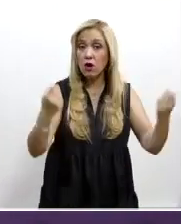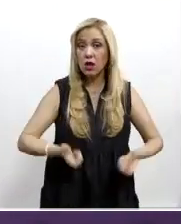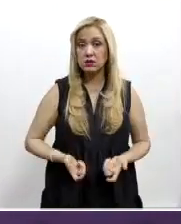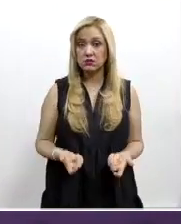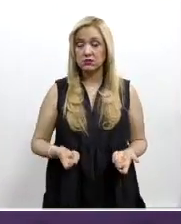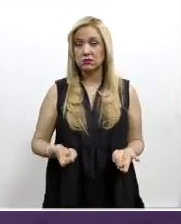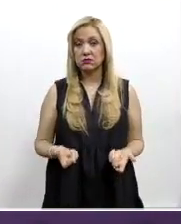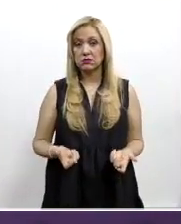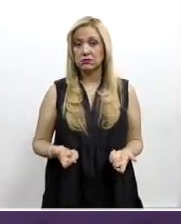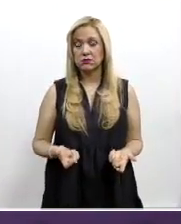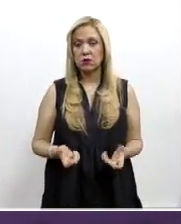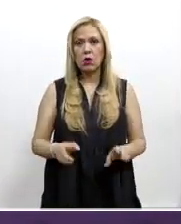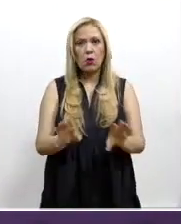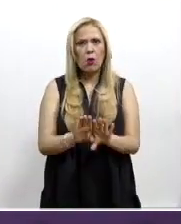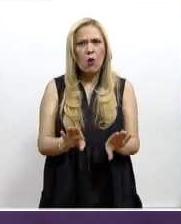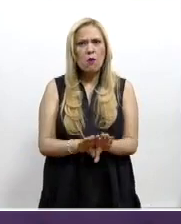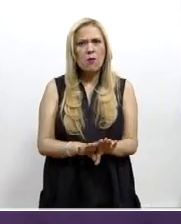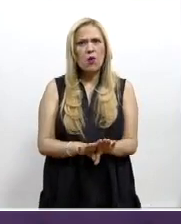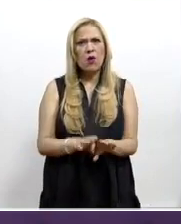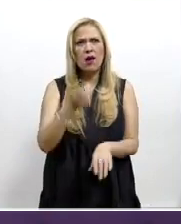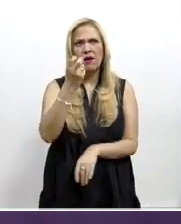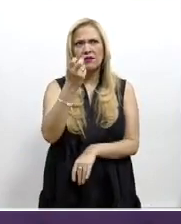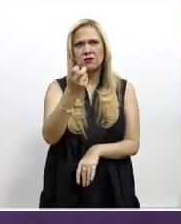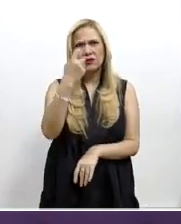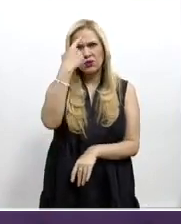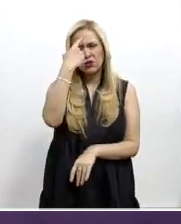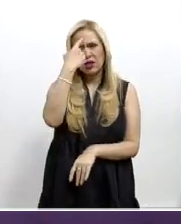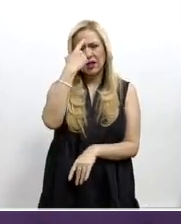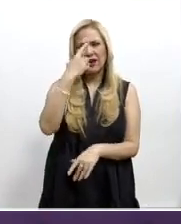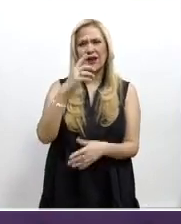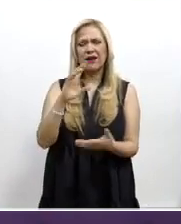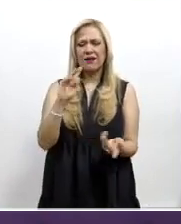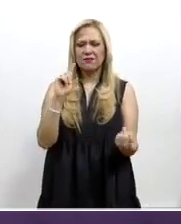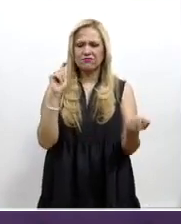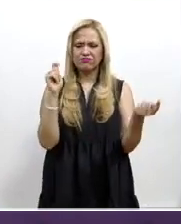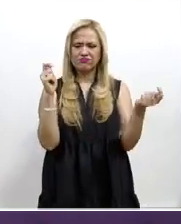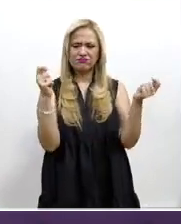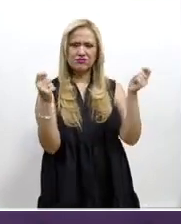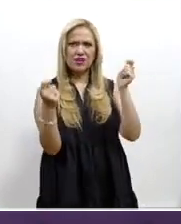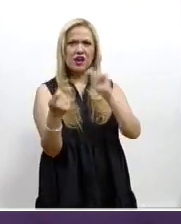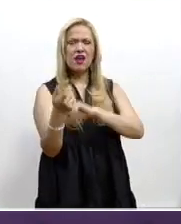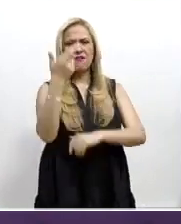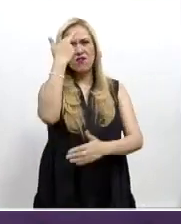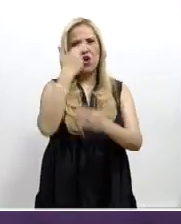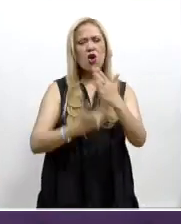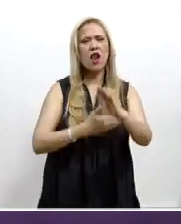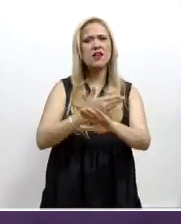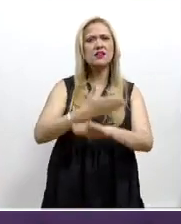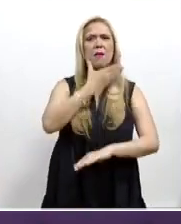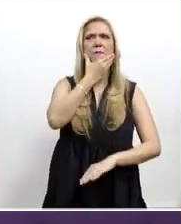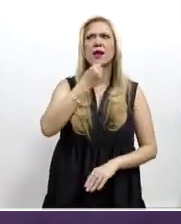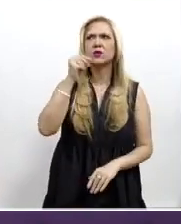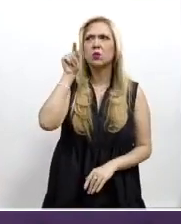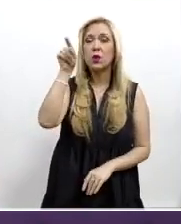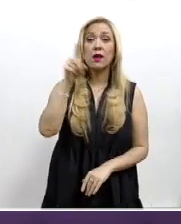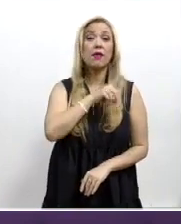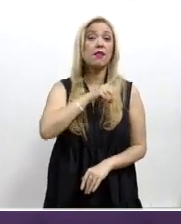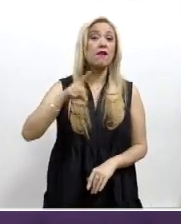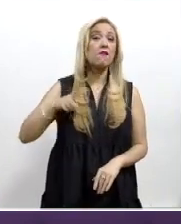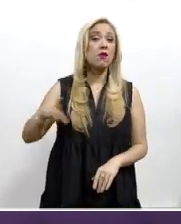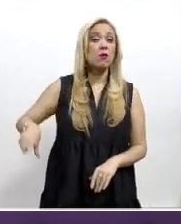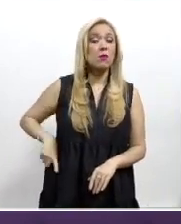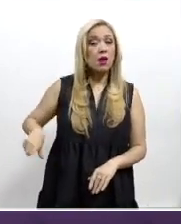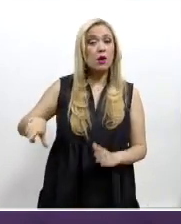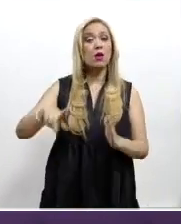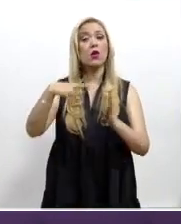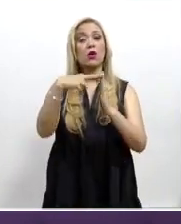cómo esa capacidad adaptativa de la violencia masculina es la clave para implementar políticas públicas. Yo